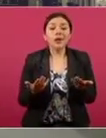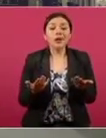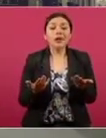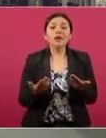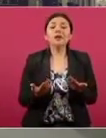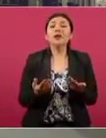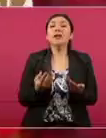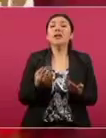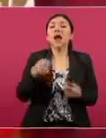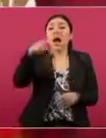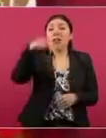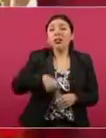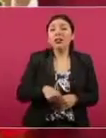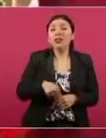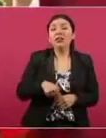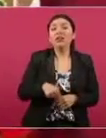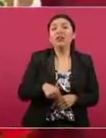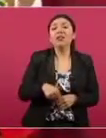contratamos,